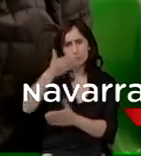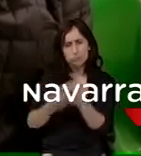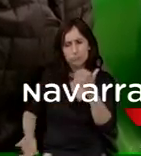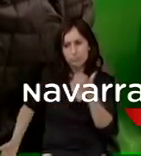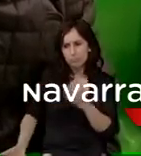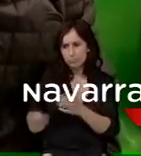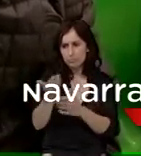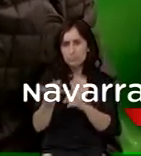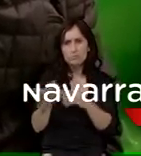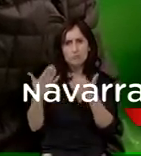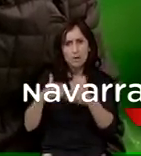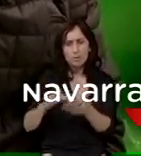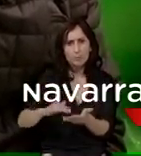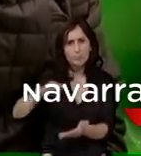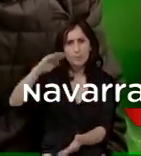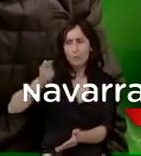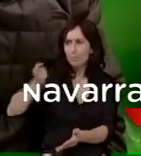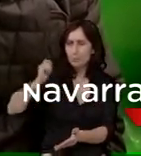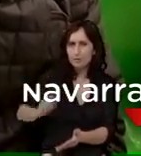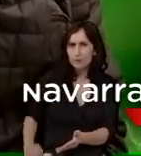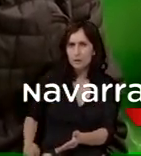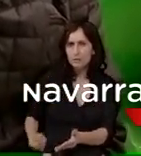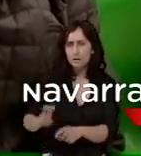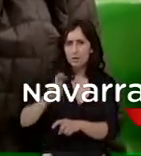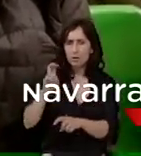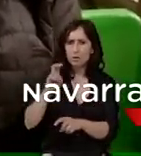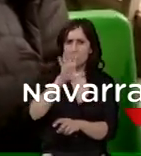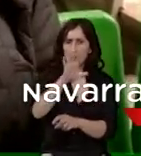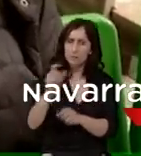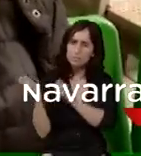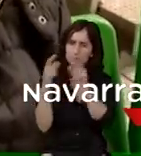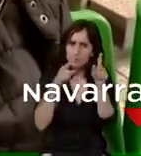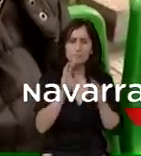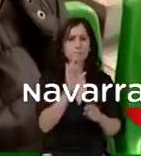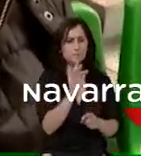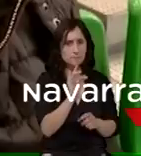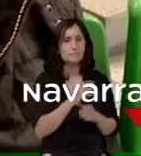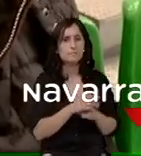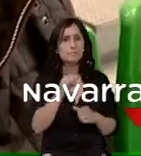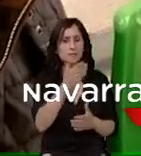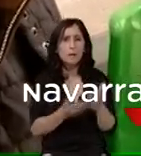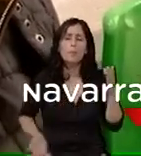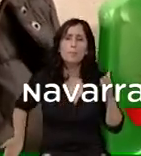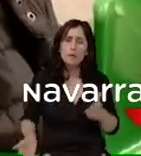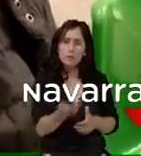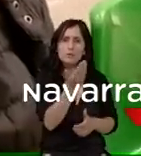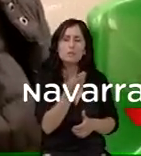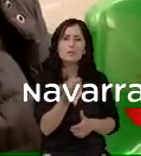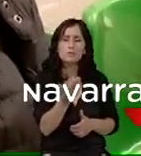profesionales y que se han tenido que trasladar a otros continentes. Sí, aquí ha habido varios pelotares que han